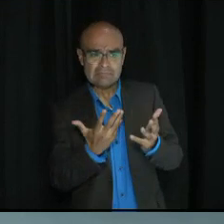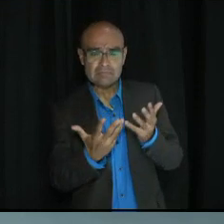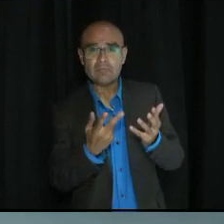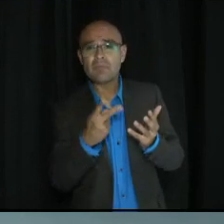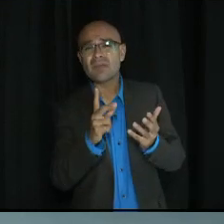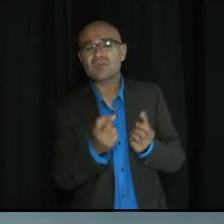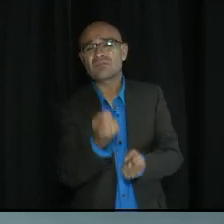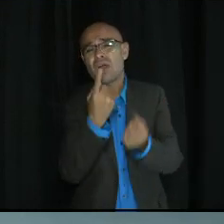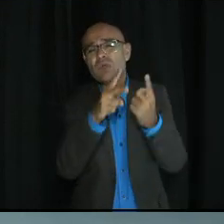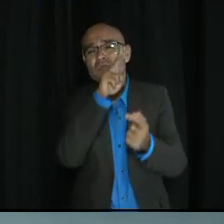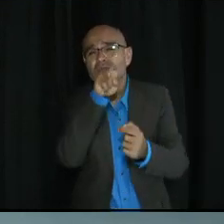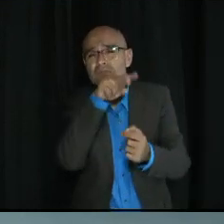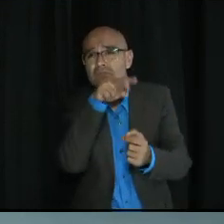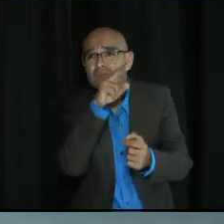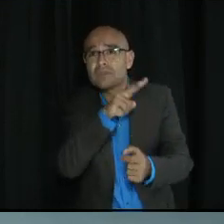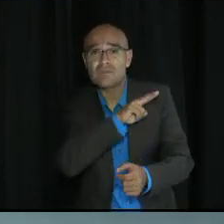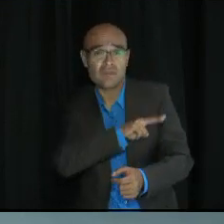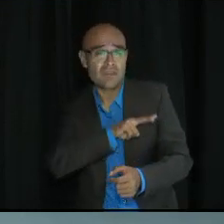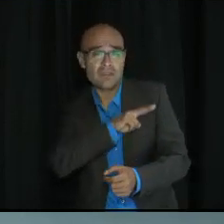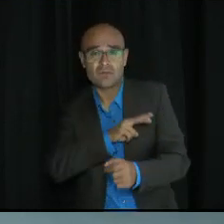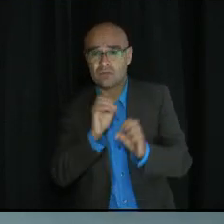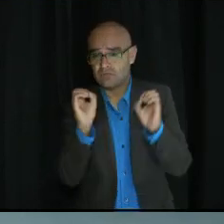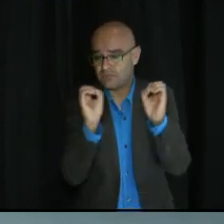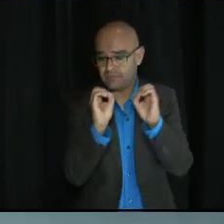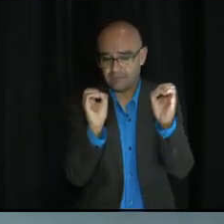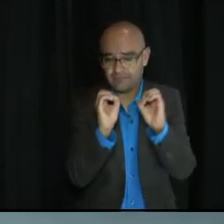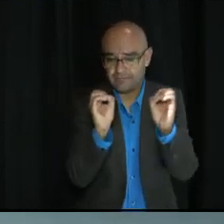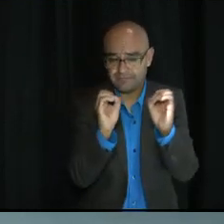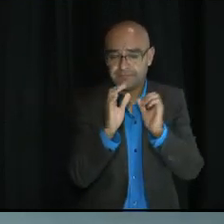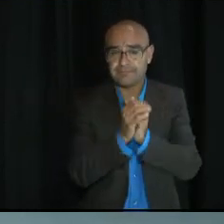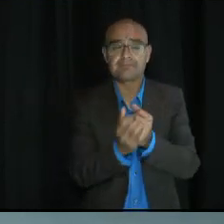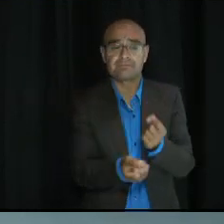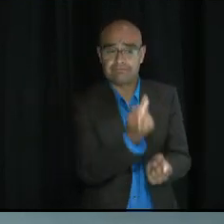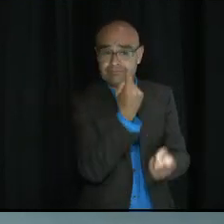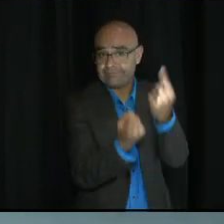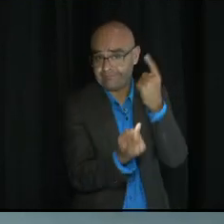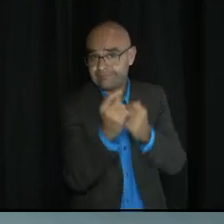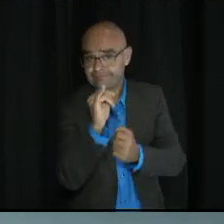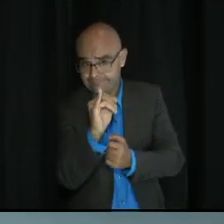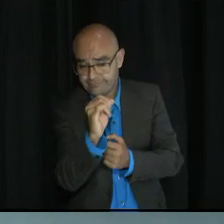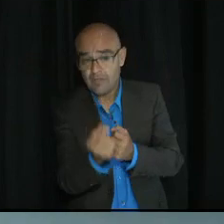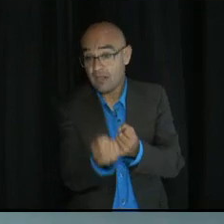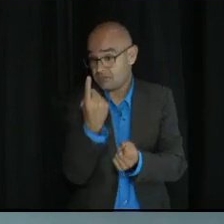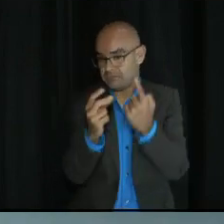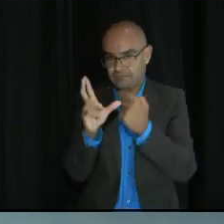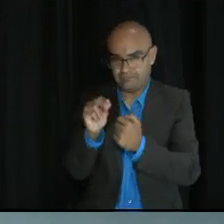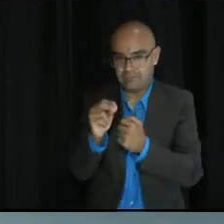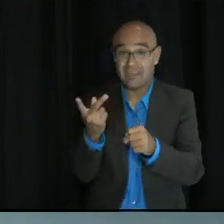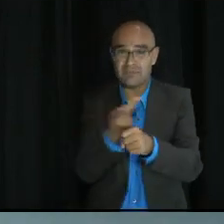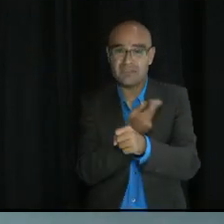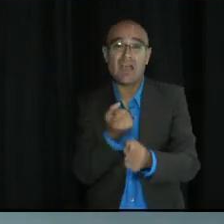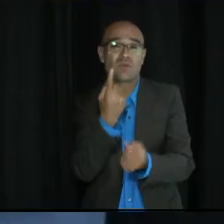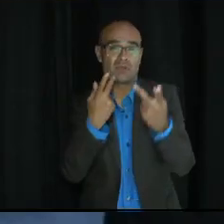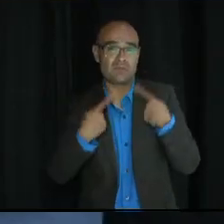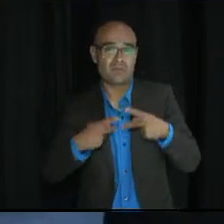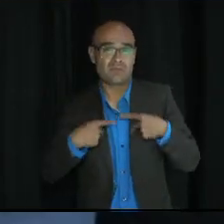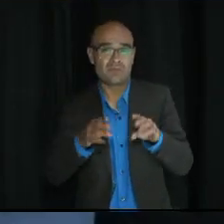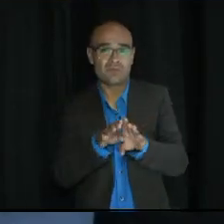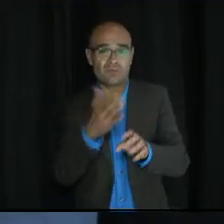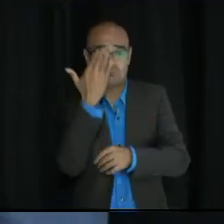venenosas, de la mayor parte de las que habitan aquí en el estado. Y desafortunadamente las llegan a agredir. Ese es un hecho, bueno, pues donde